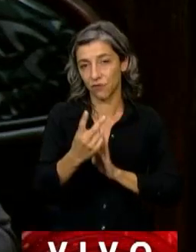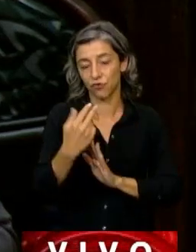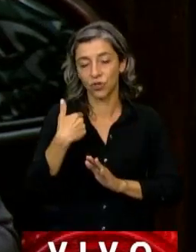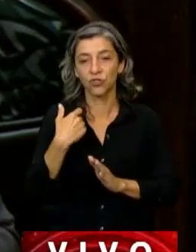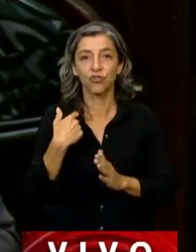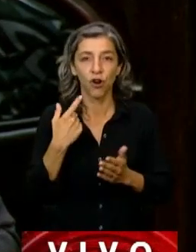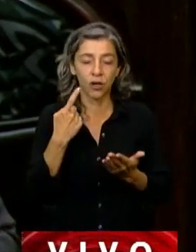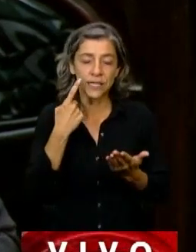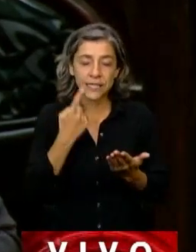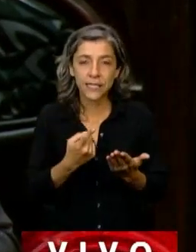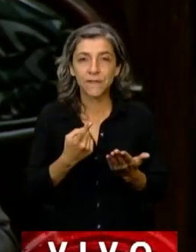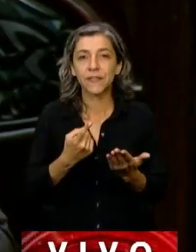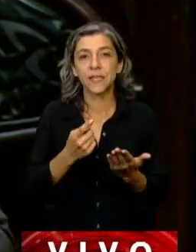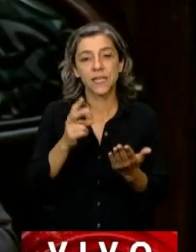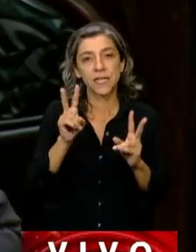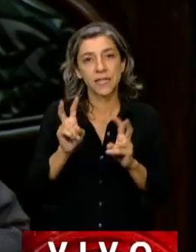temas